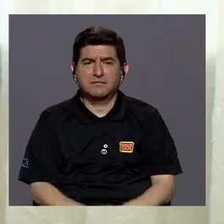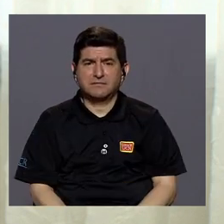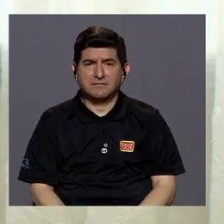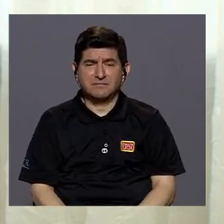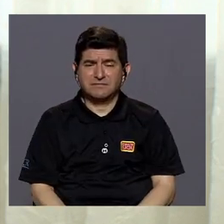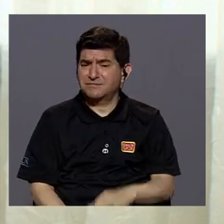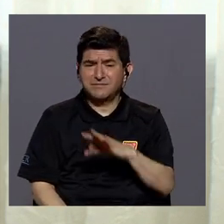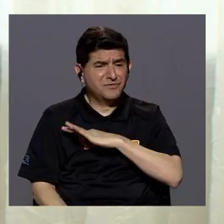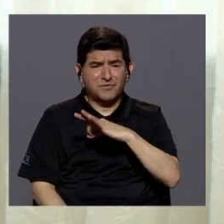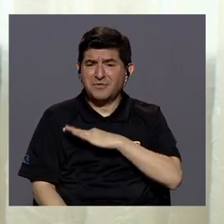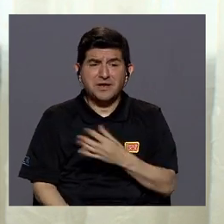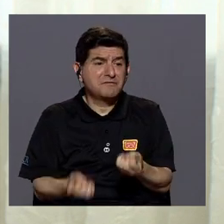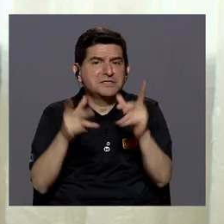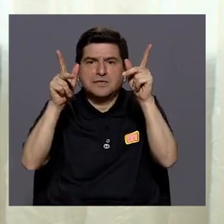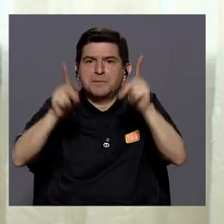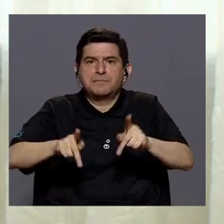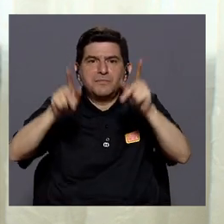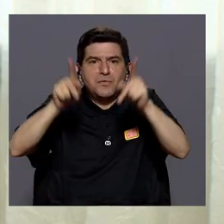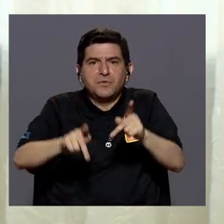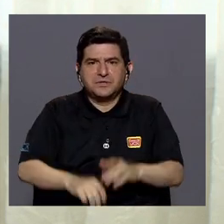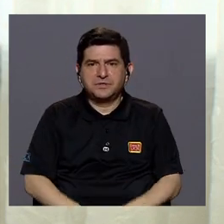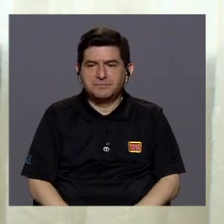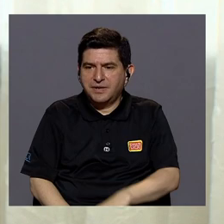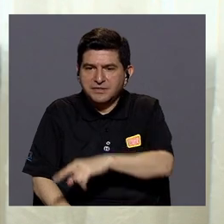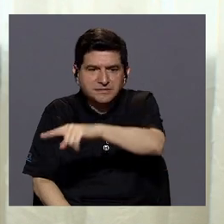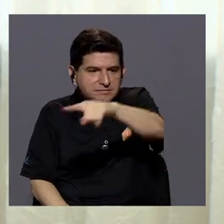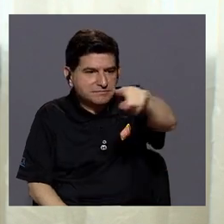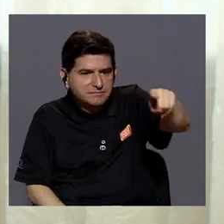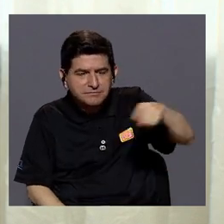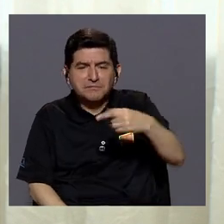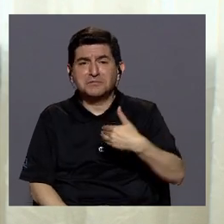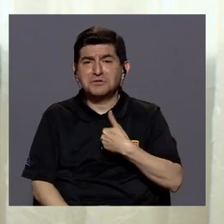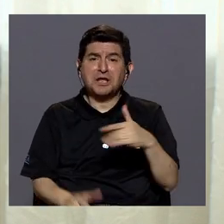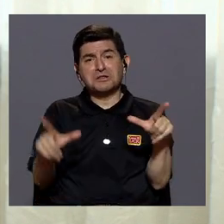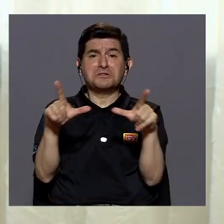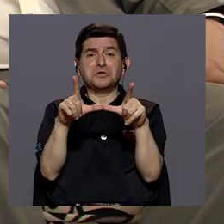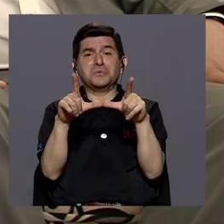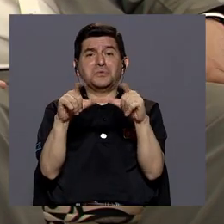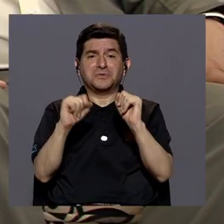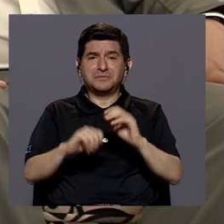con que haya un montón de gente con título